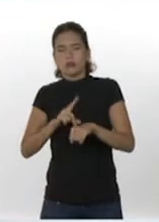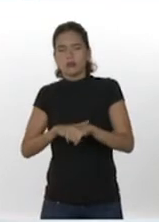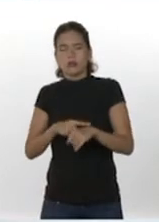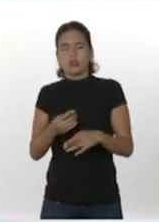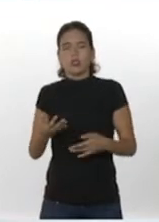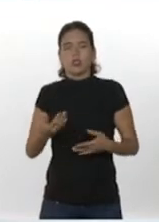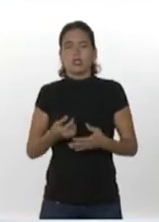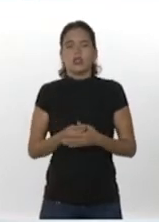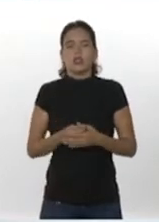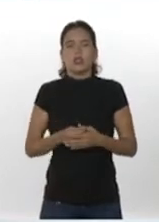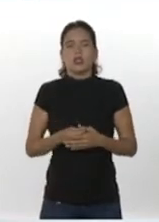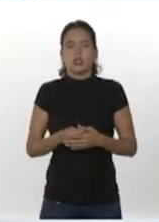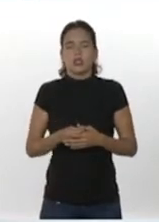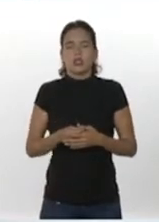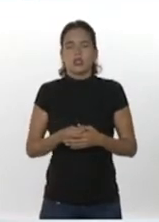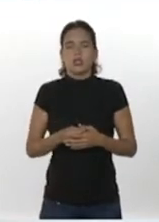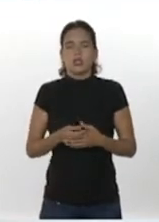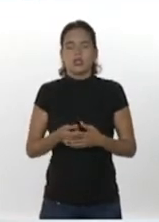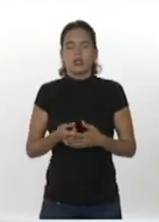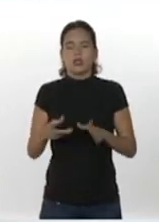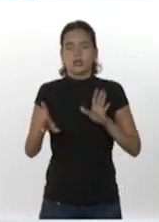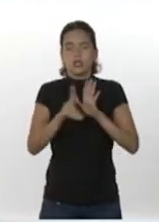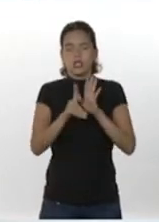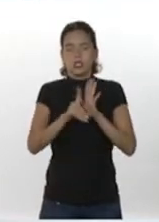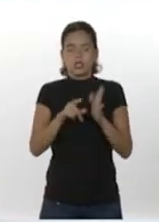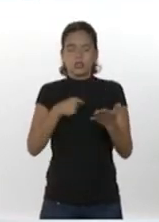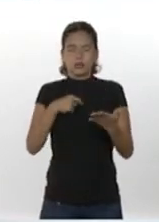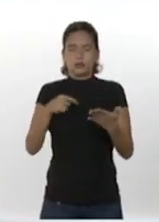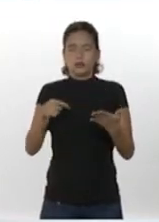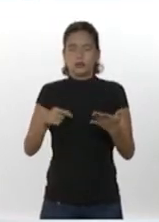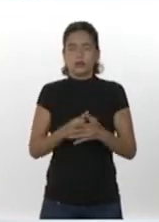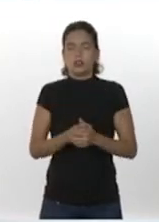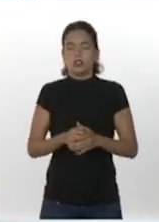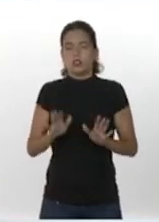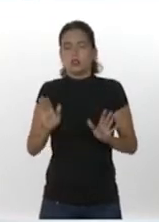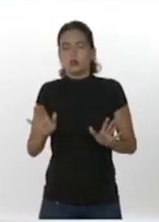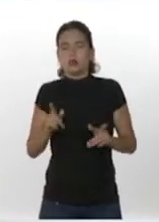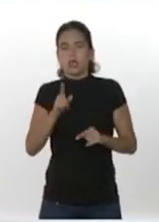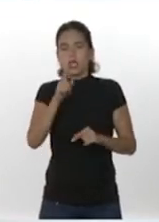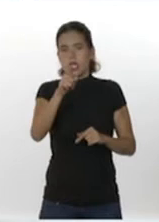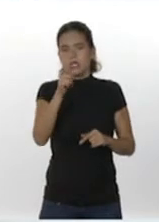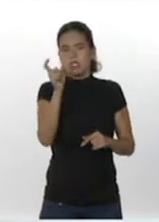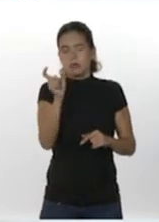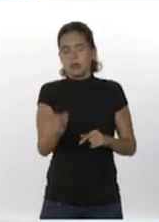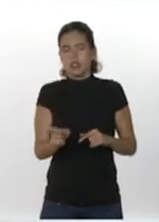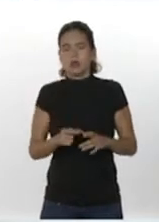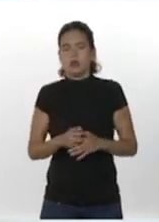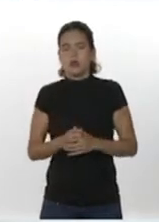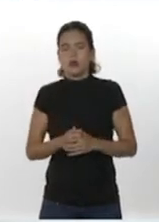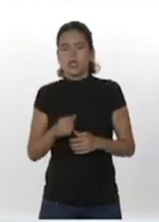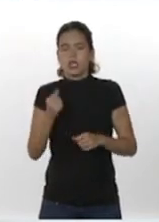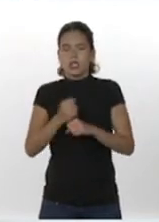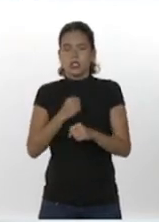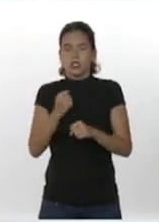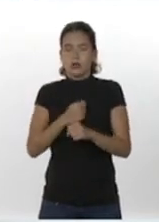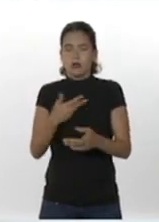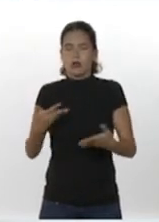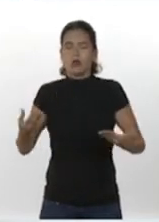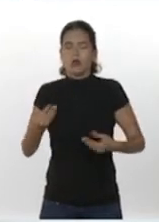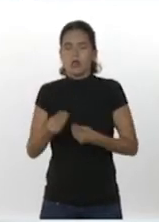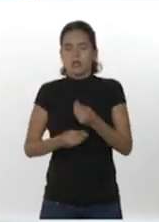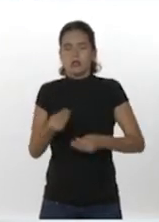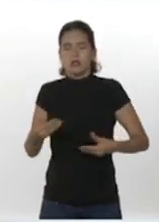estamos incumpliendo con los derechos de autor, y se supone que aquella persona que trabajó, que se esforzó